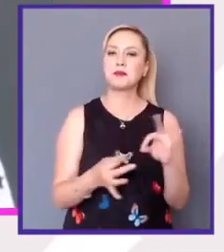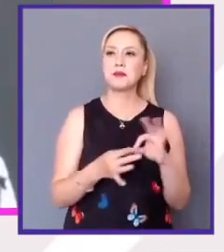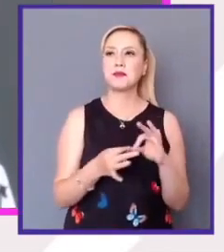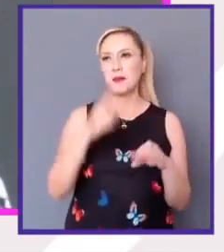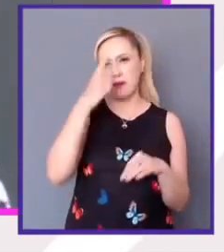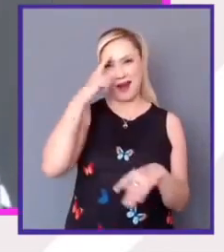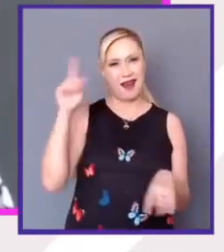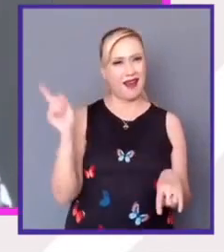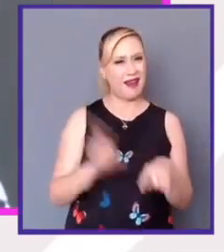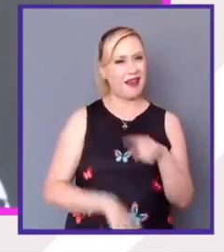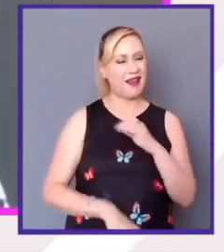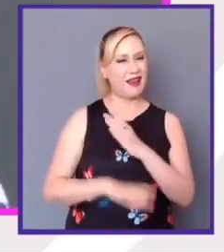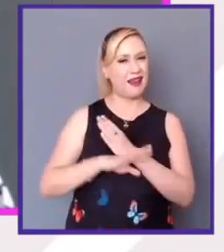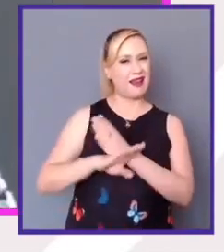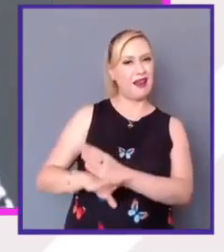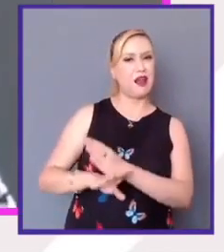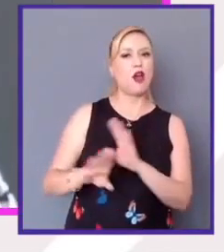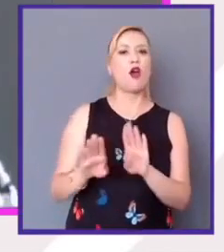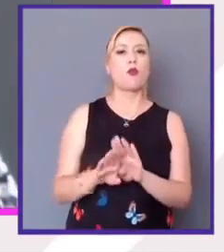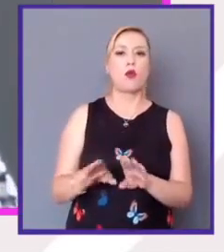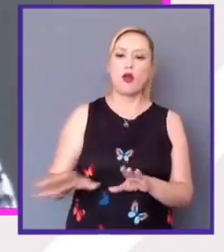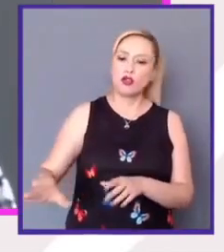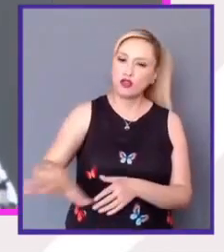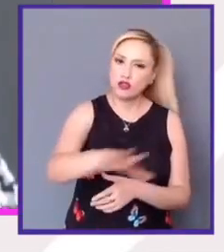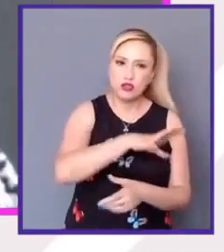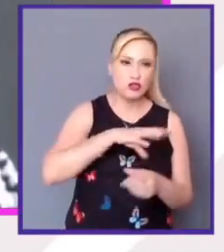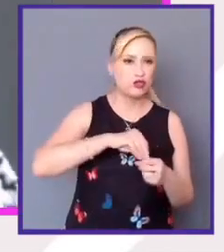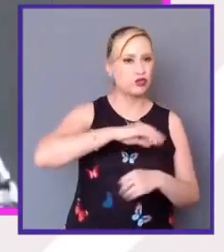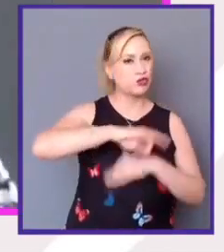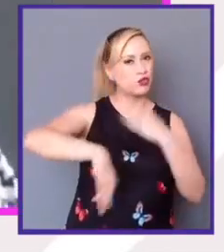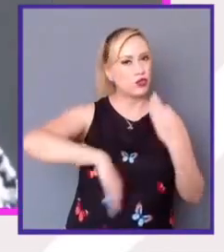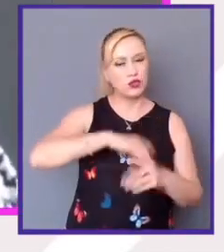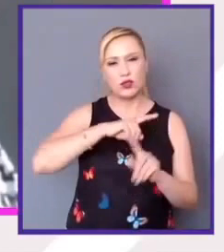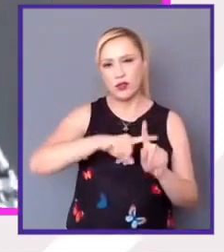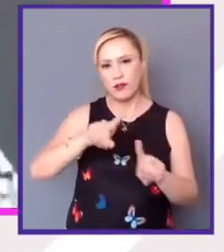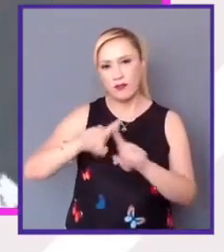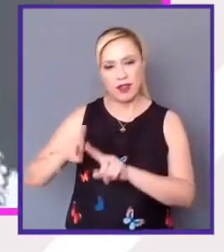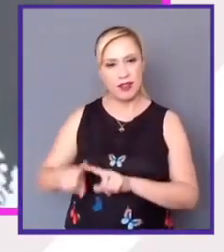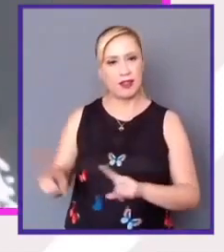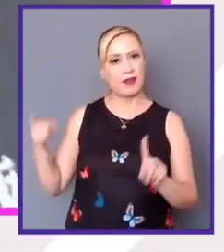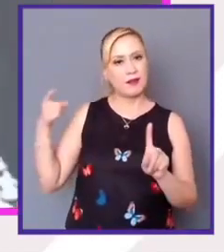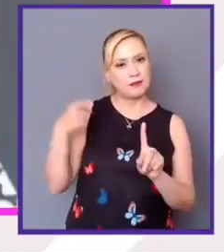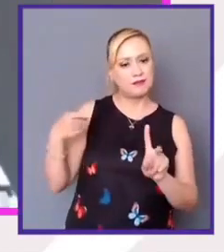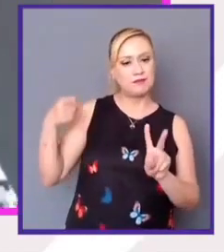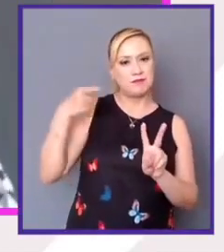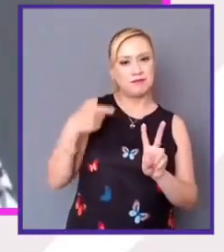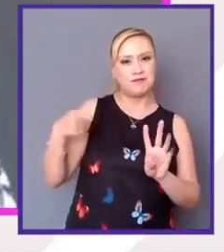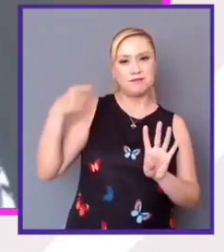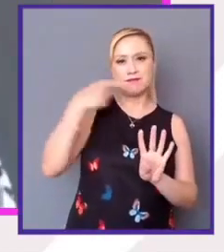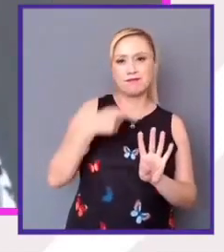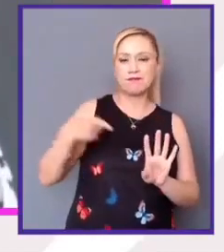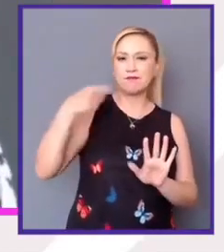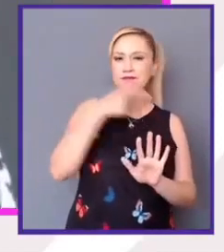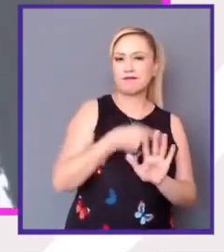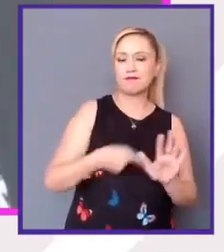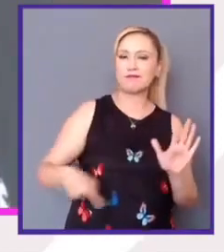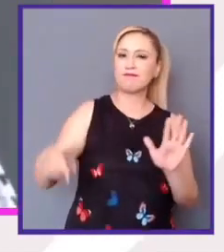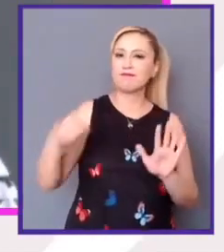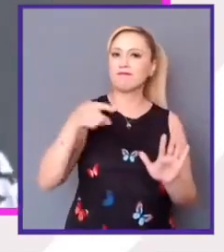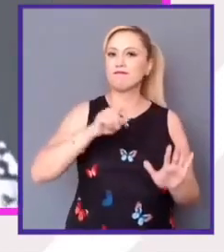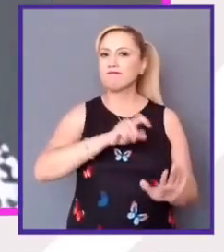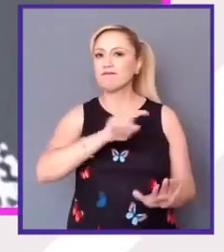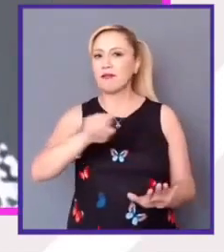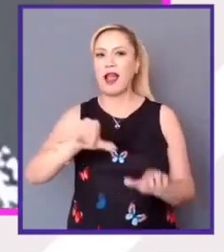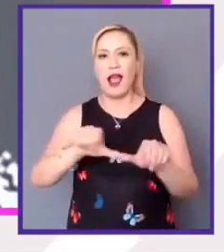el racismo se necesita una estrategia integral que incluya diversos ejes, que vaya hacia distintos canales y que de manera,